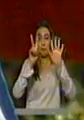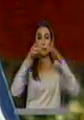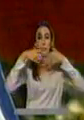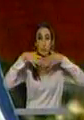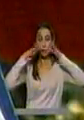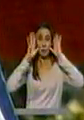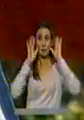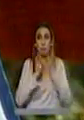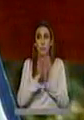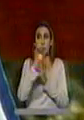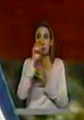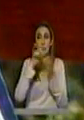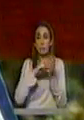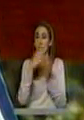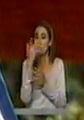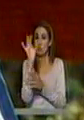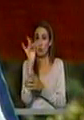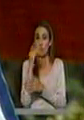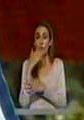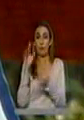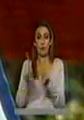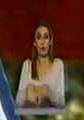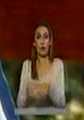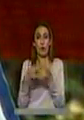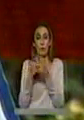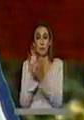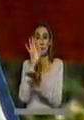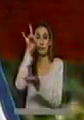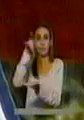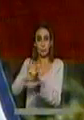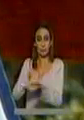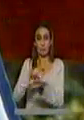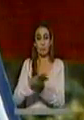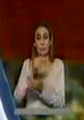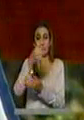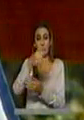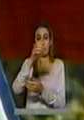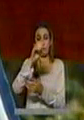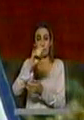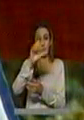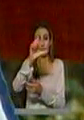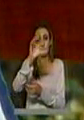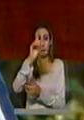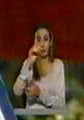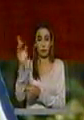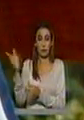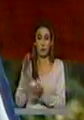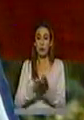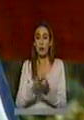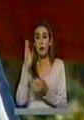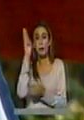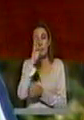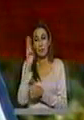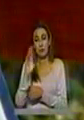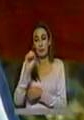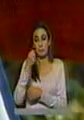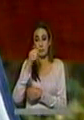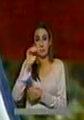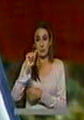comenzó... Del 2018, ¿no? Del 2018 comenzó la aerolínea Gol con 3 vuelos a la semana de São Paulo, Quito, São